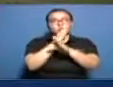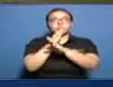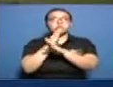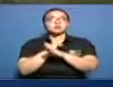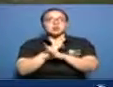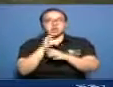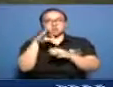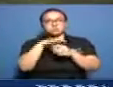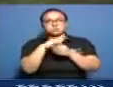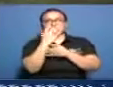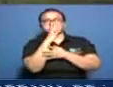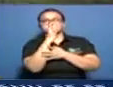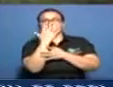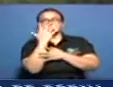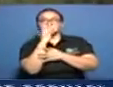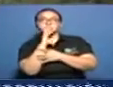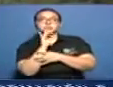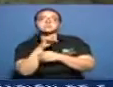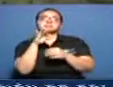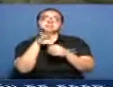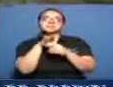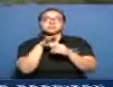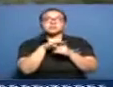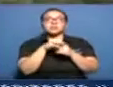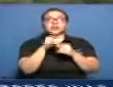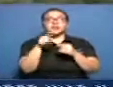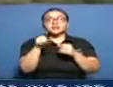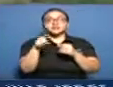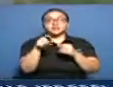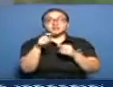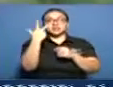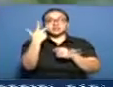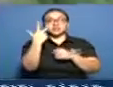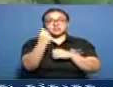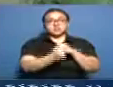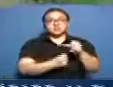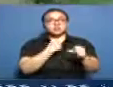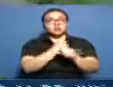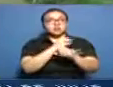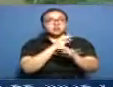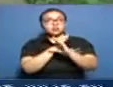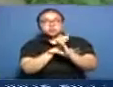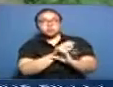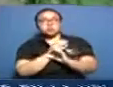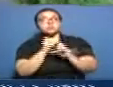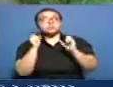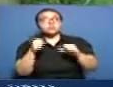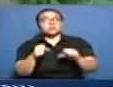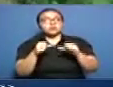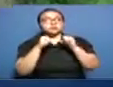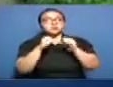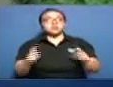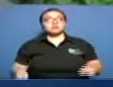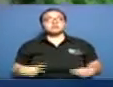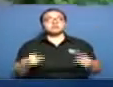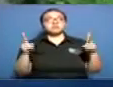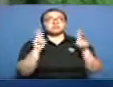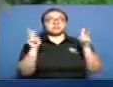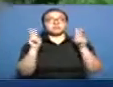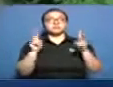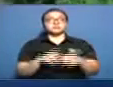plantones, sino también darles mantenimiento a los mismos. Ellos necesitan por lo menos 3 años de mantenimiento para que puedan subsistir en los sitios donde estamos